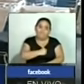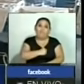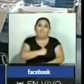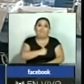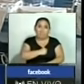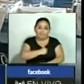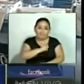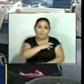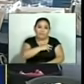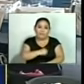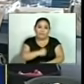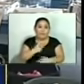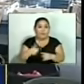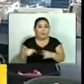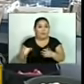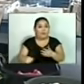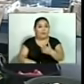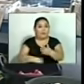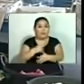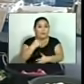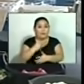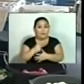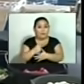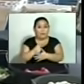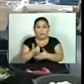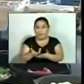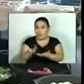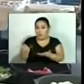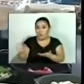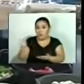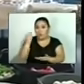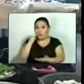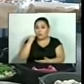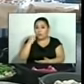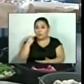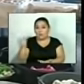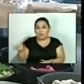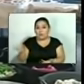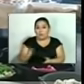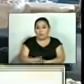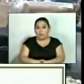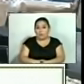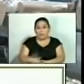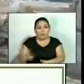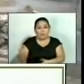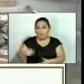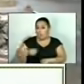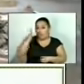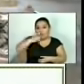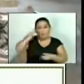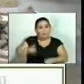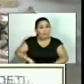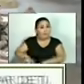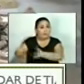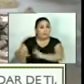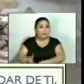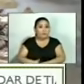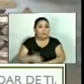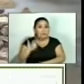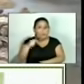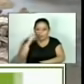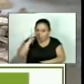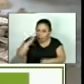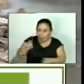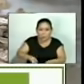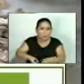decirlo, pero lamentablemente la mayor parte de este producto pues tocará que botarlo. Sin embargo, para no tirar todo a